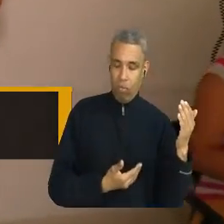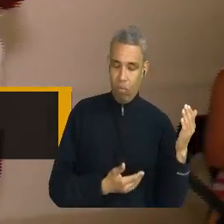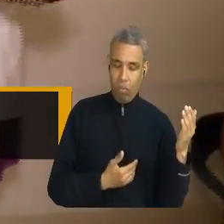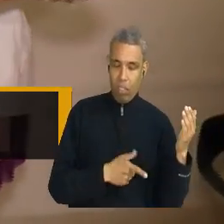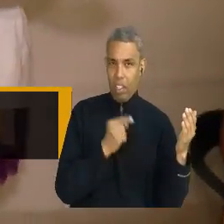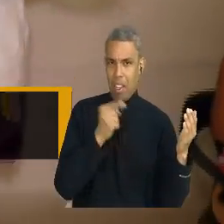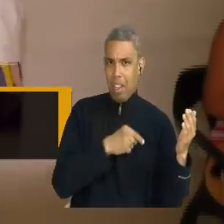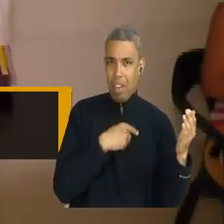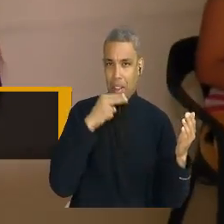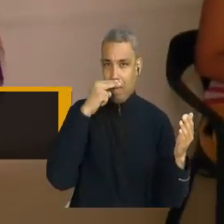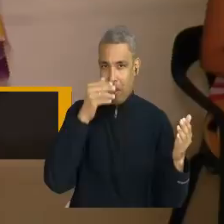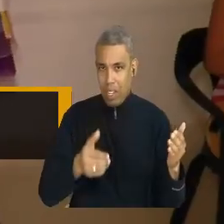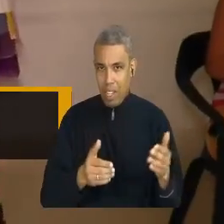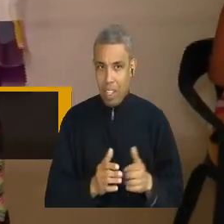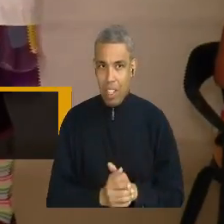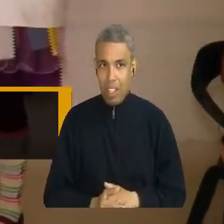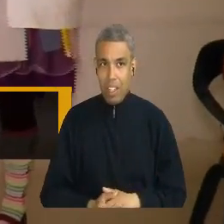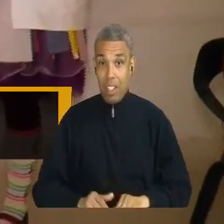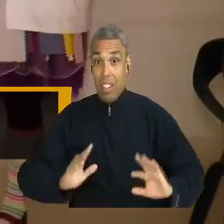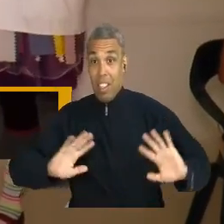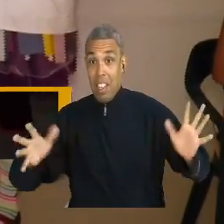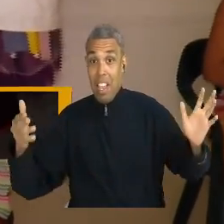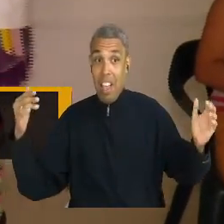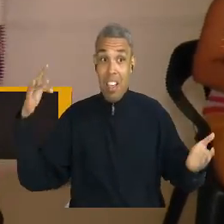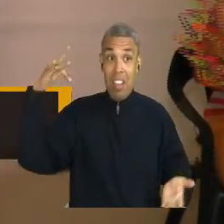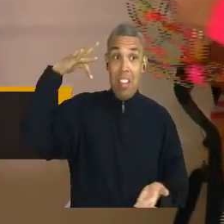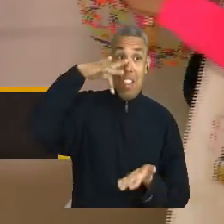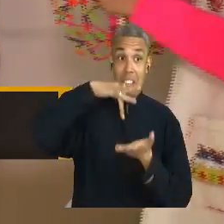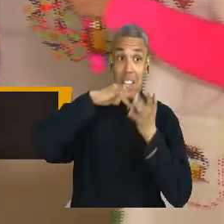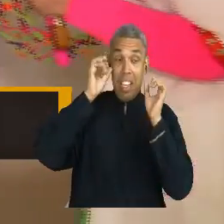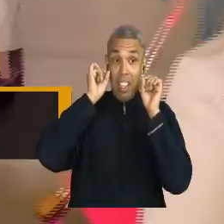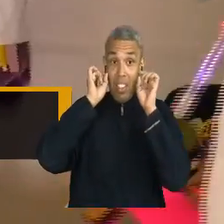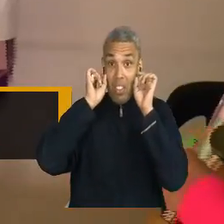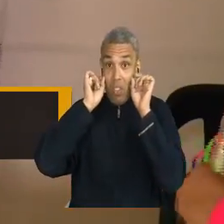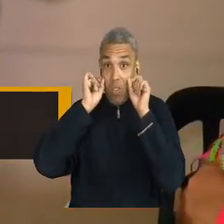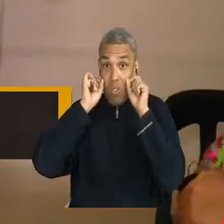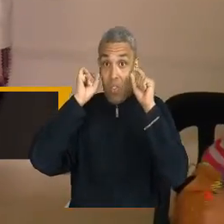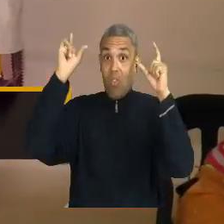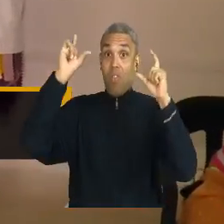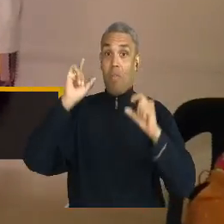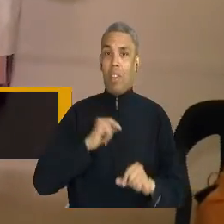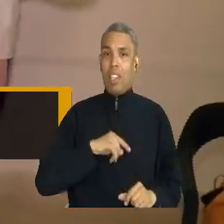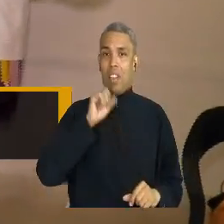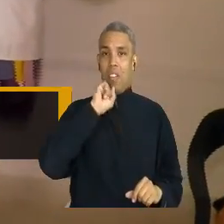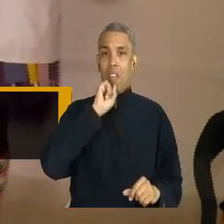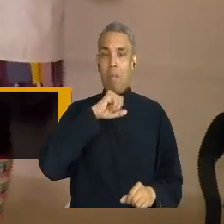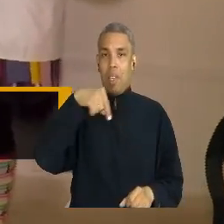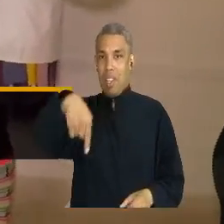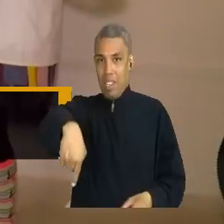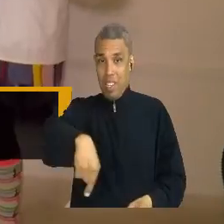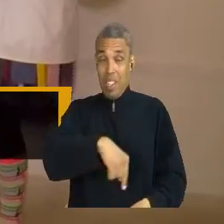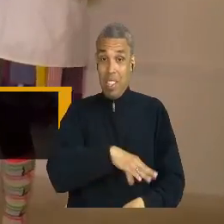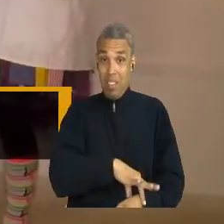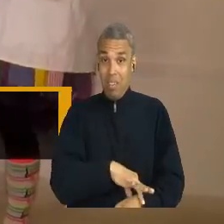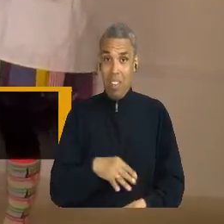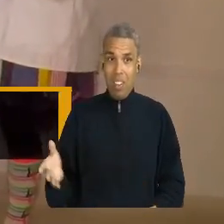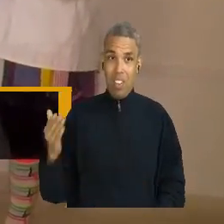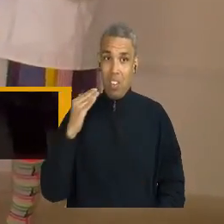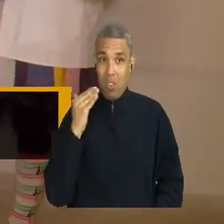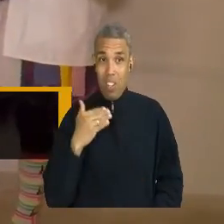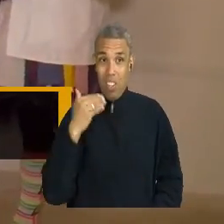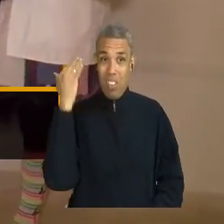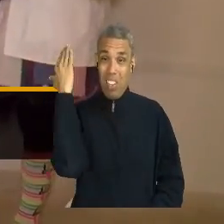Ella es, estábamos, a, eso es en el hospital regional del Magdalena. Del Magdalena. Pues aquí, sí. Aquí, ayer. ¿Cuándo fue esto? ¿Ayer? Ayer. Ah,